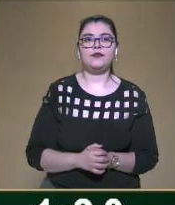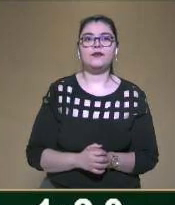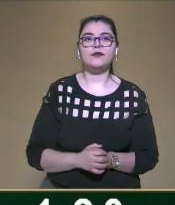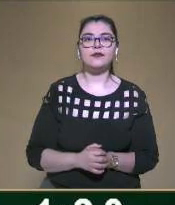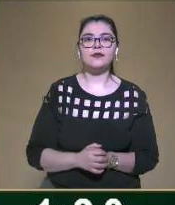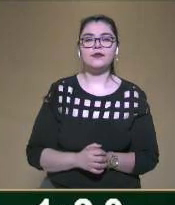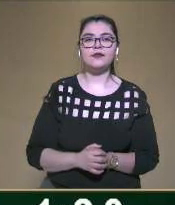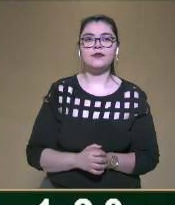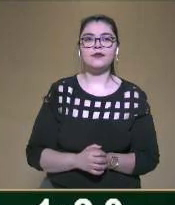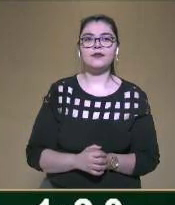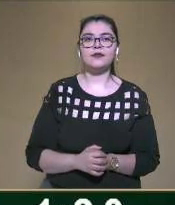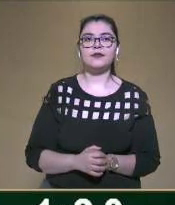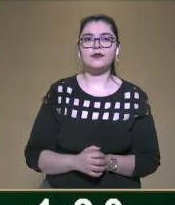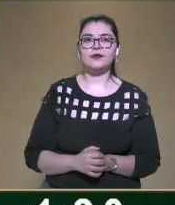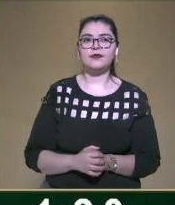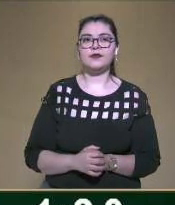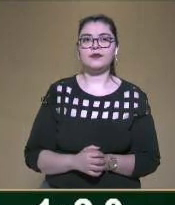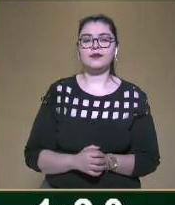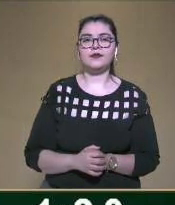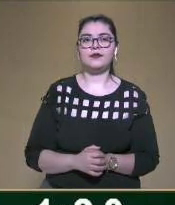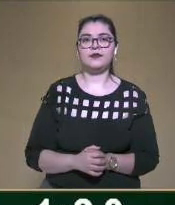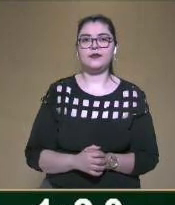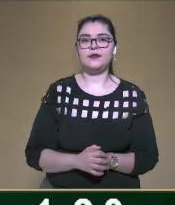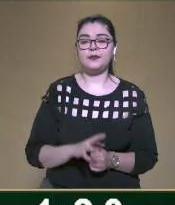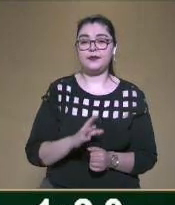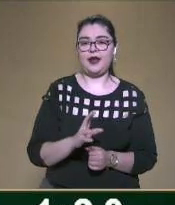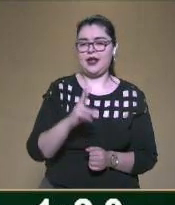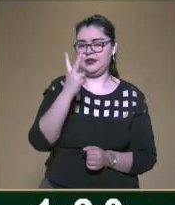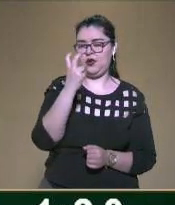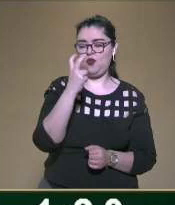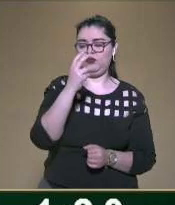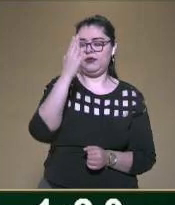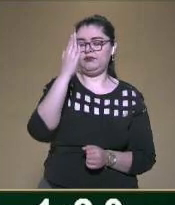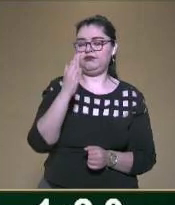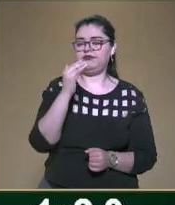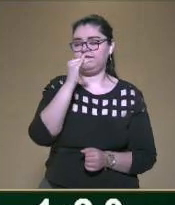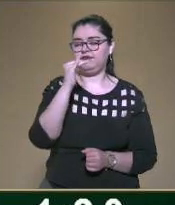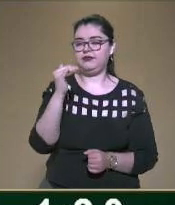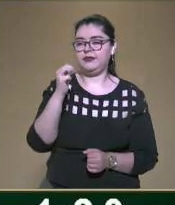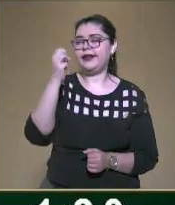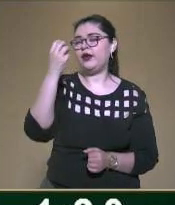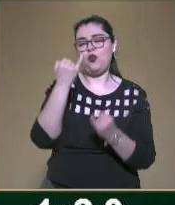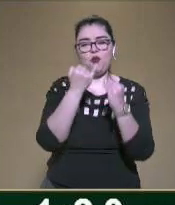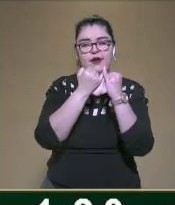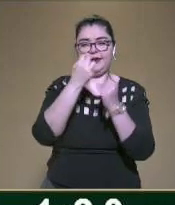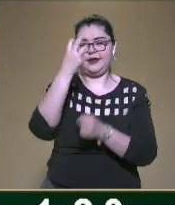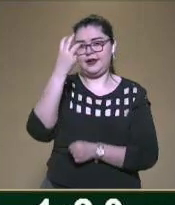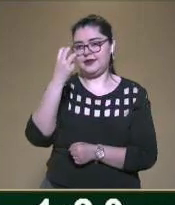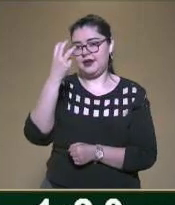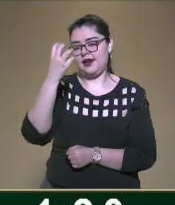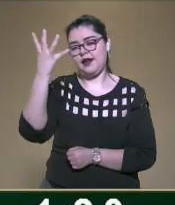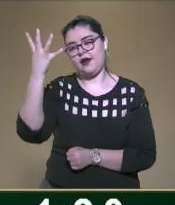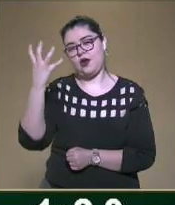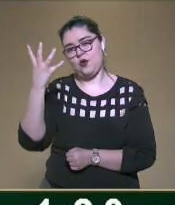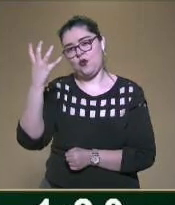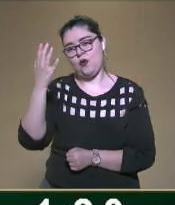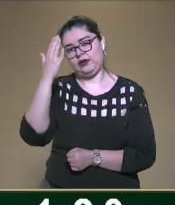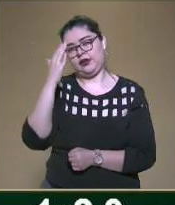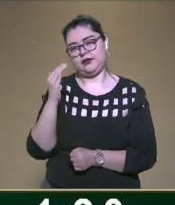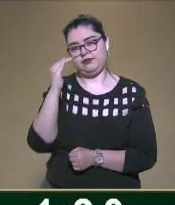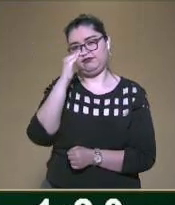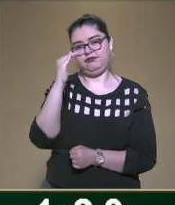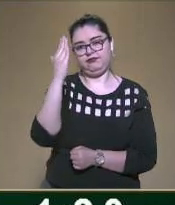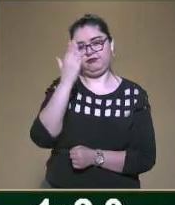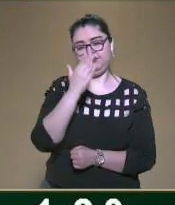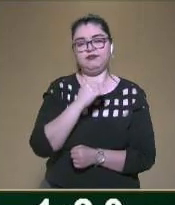radio, la segunda pizza en ocho partes iguales, la tercera pizza, que también la voy a dividir